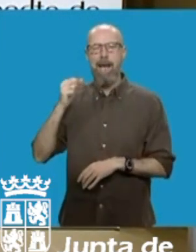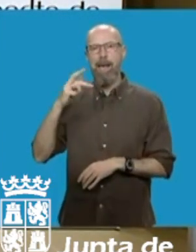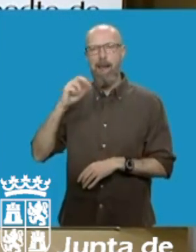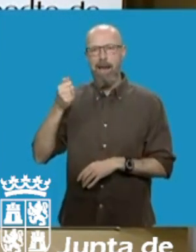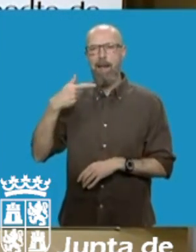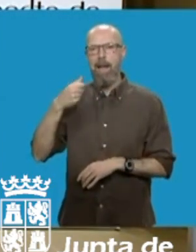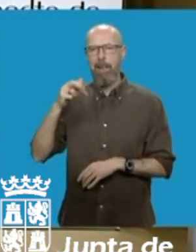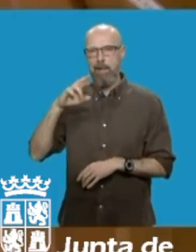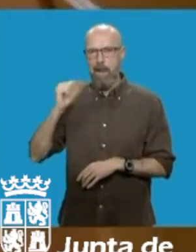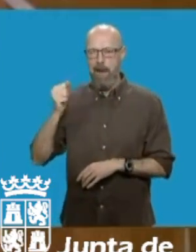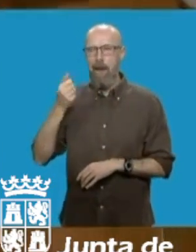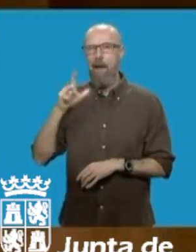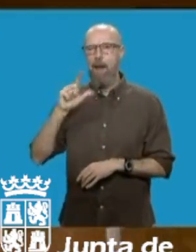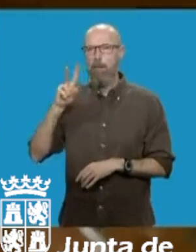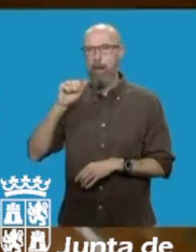Álvarez.